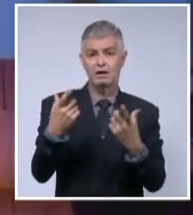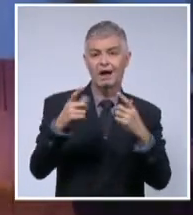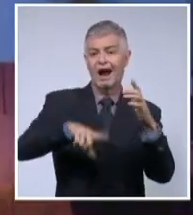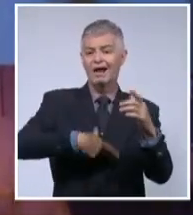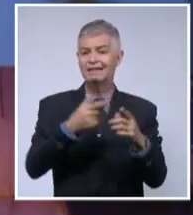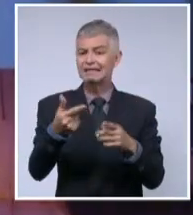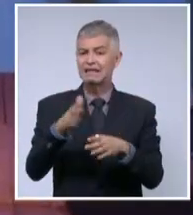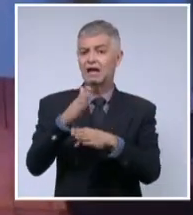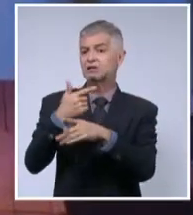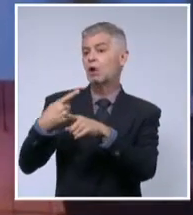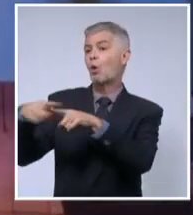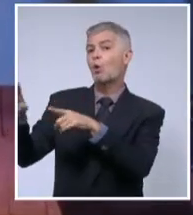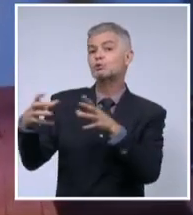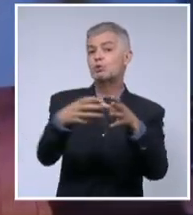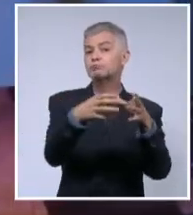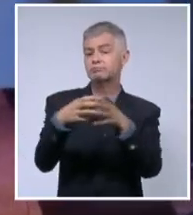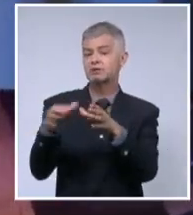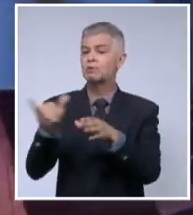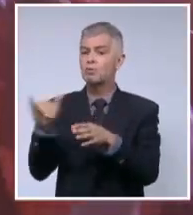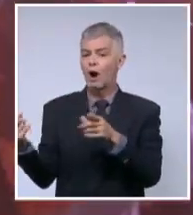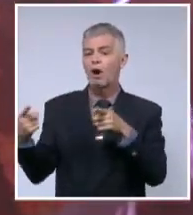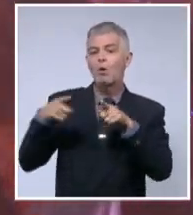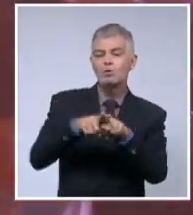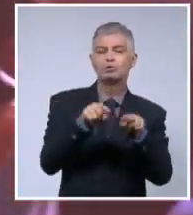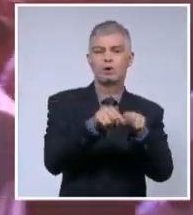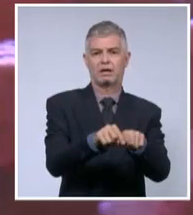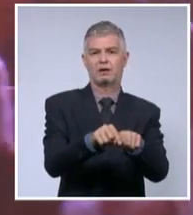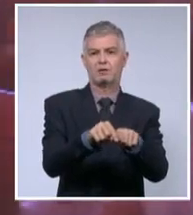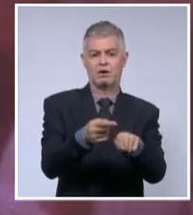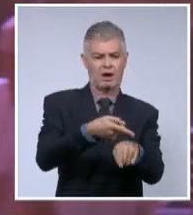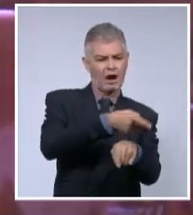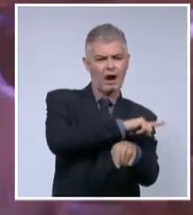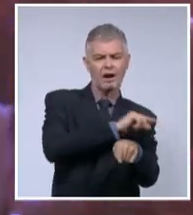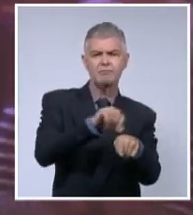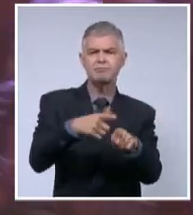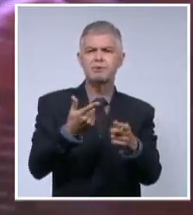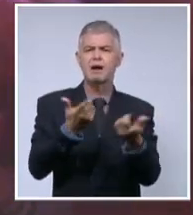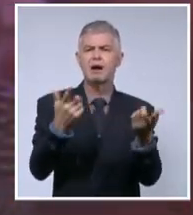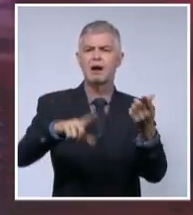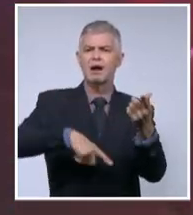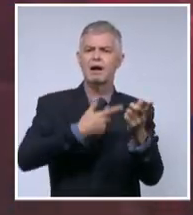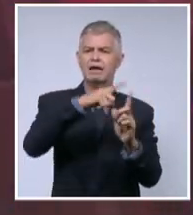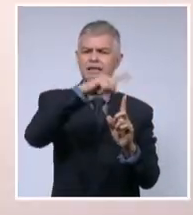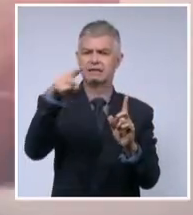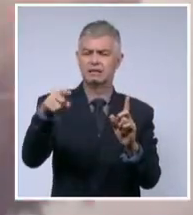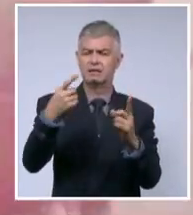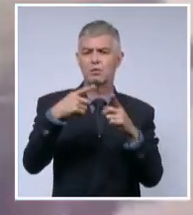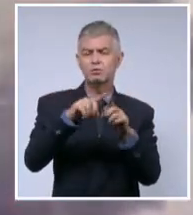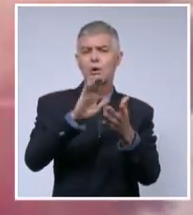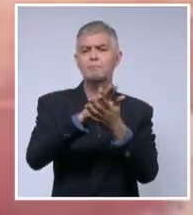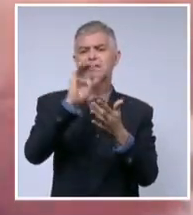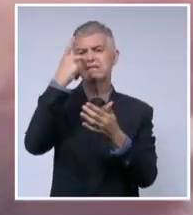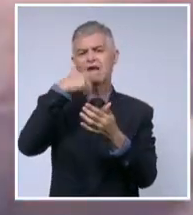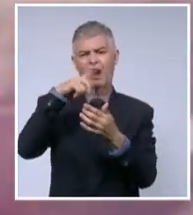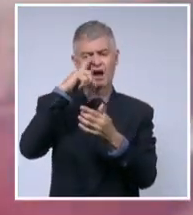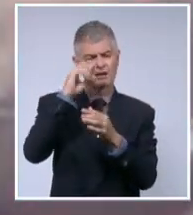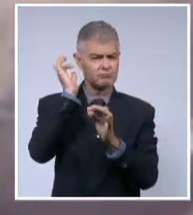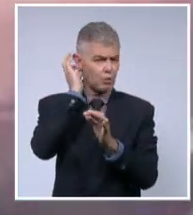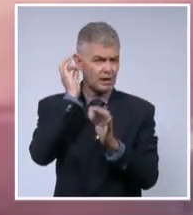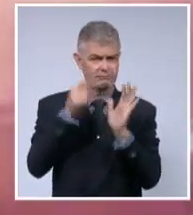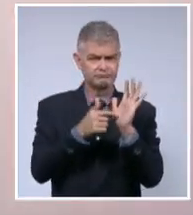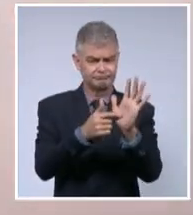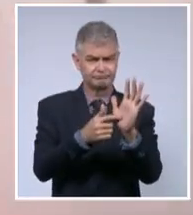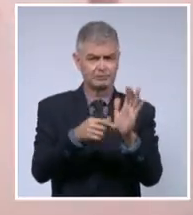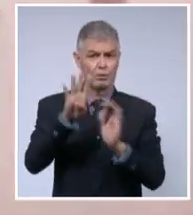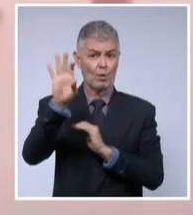otros colectivos como Desastre, su más reciente puesta en escena con el acompañamiento de la destacada actriz Miriam Muñoz. A 40 años de su creación,